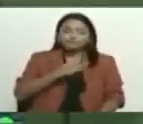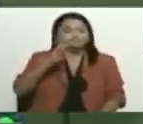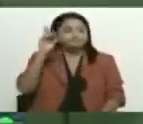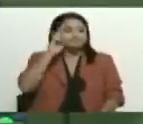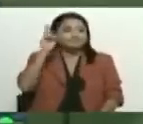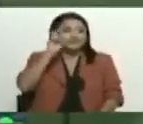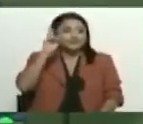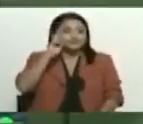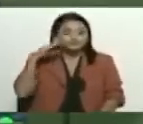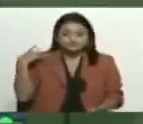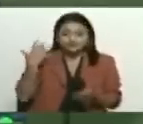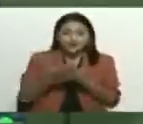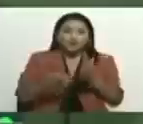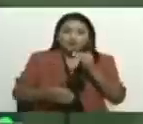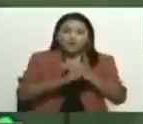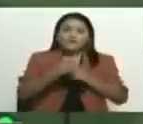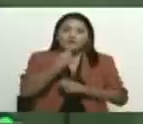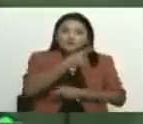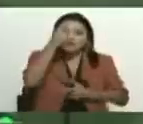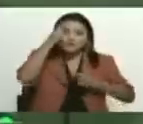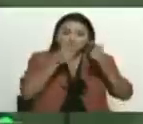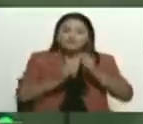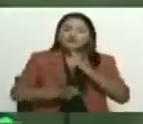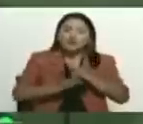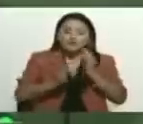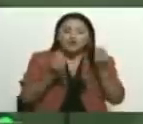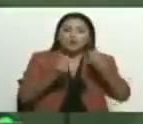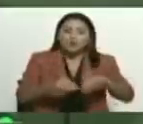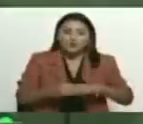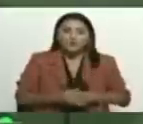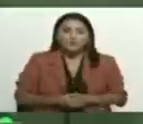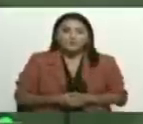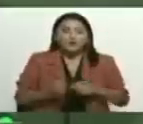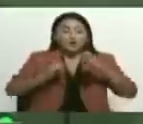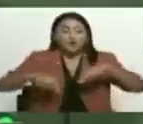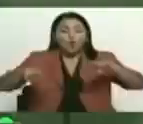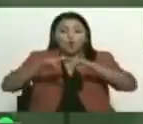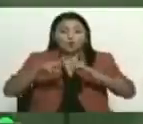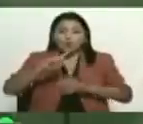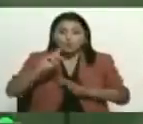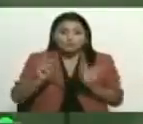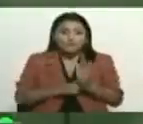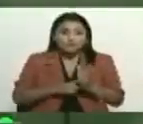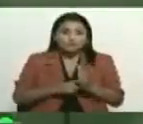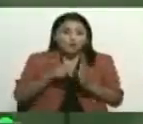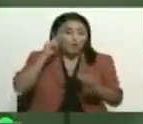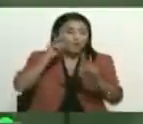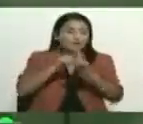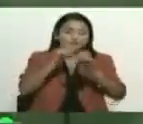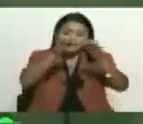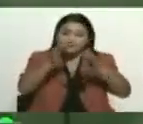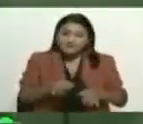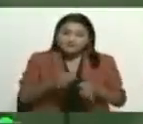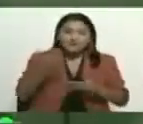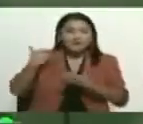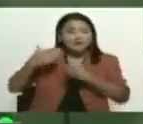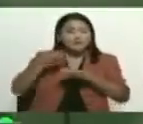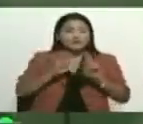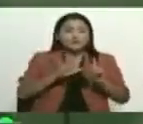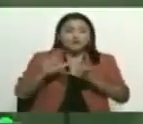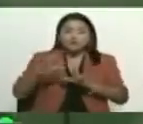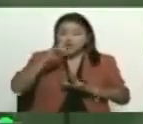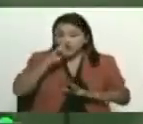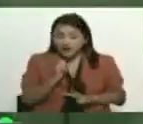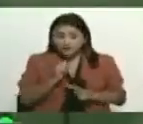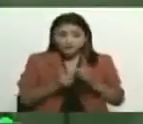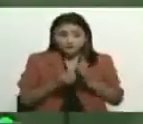frase está vigente. La Organización de las Naciones Unidas no ha logrado cumplir su propósito fundacional y ahora